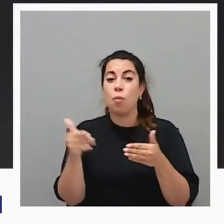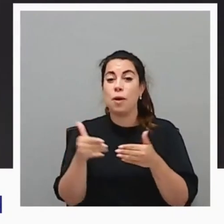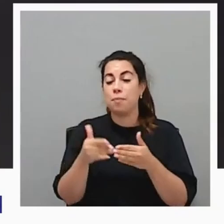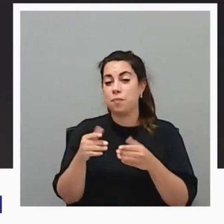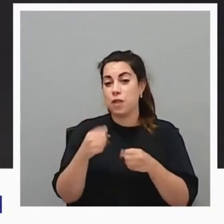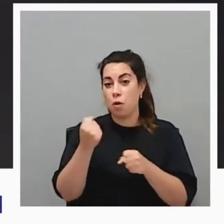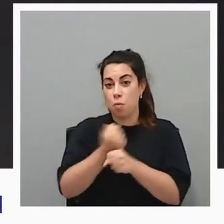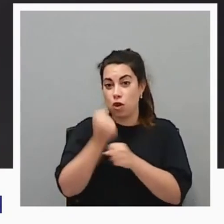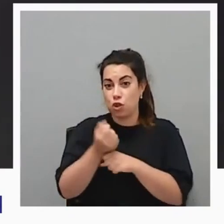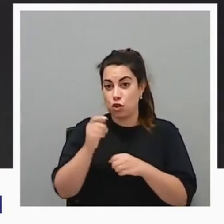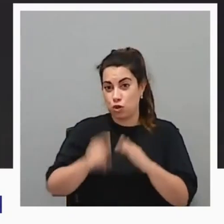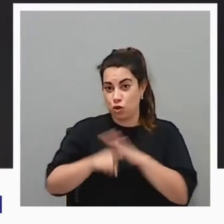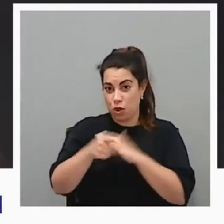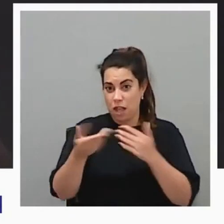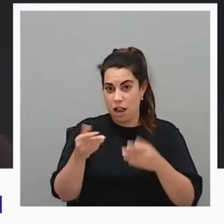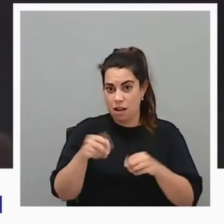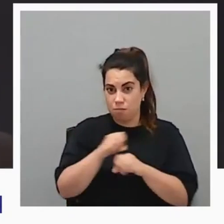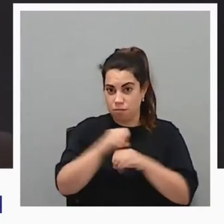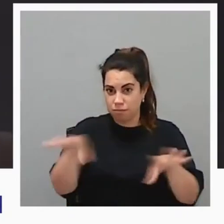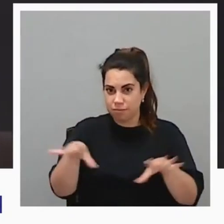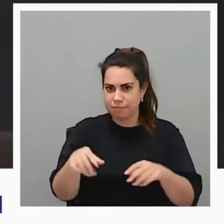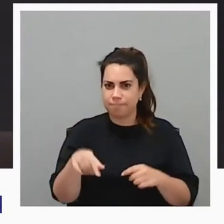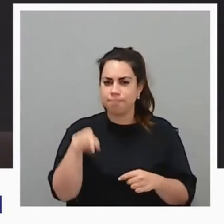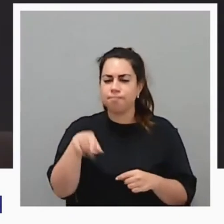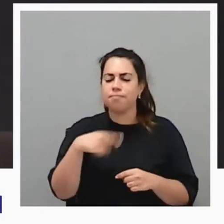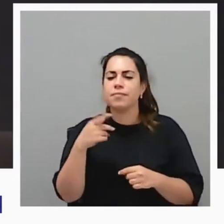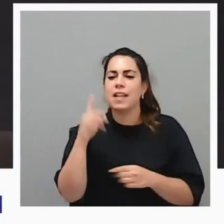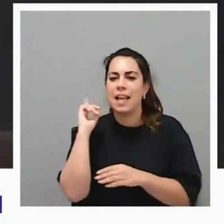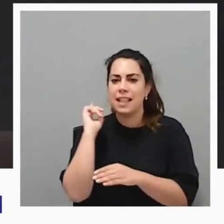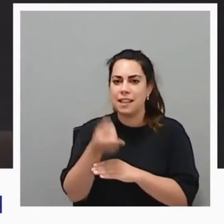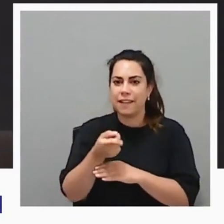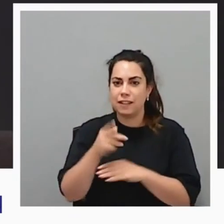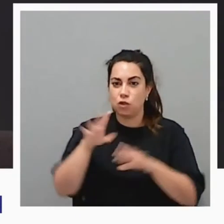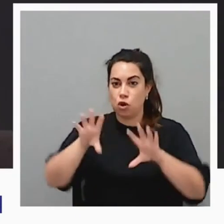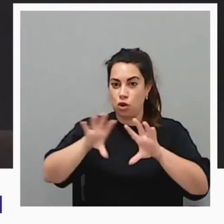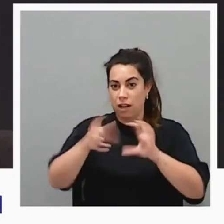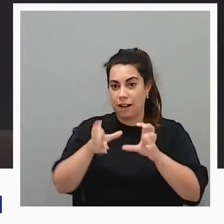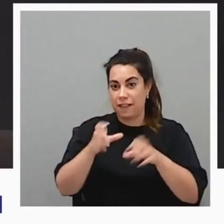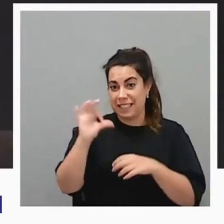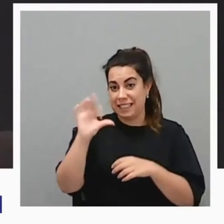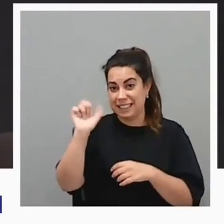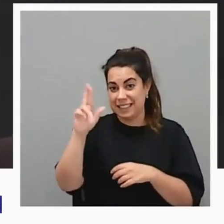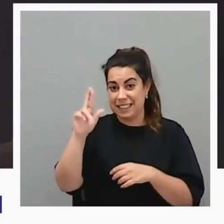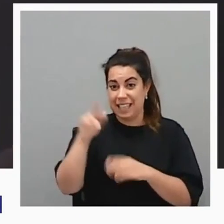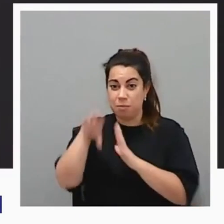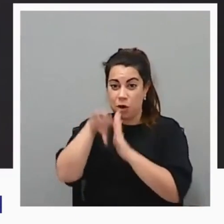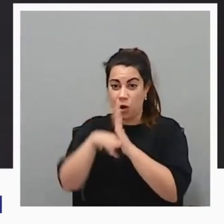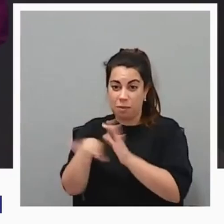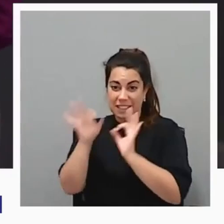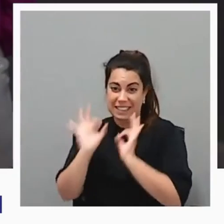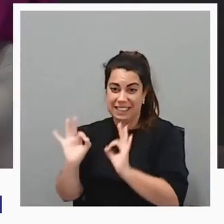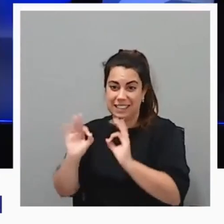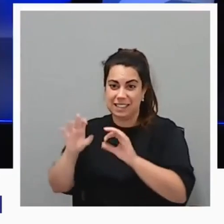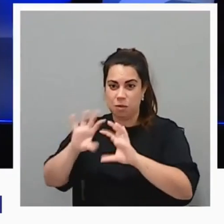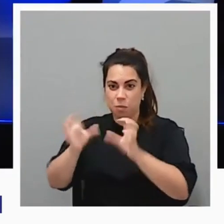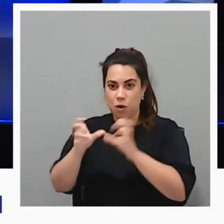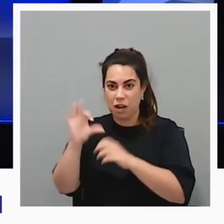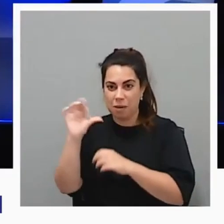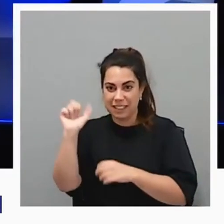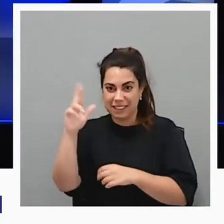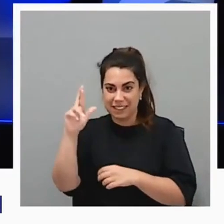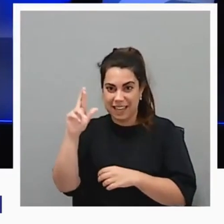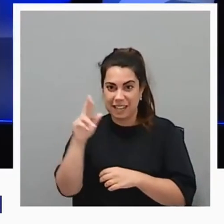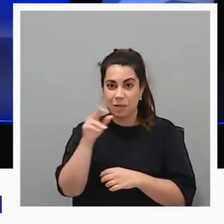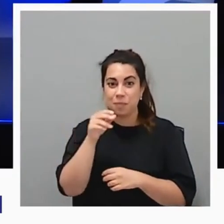Achuel, director del programa Hoy por Hoy Sevilla, de la cadena SER, que será quien modere el diálogo. Salomón, cuando quieras. Bienvenido. Buenos días.